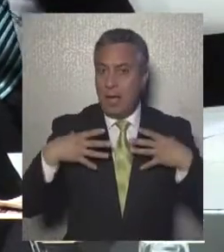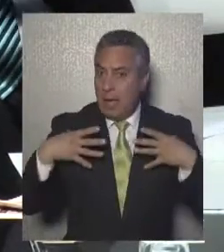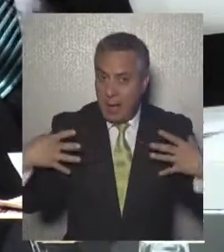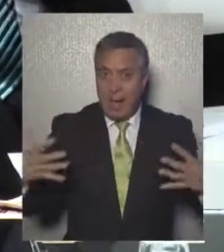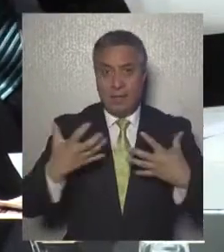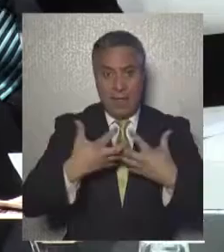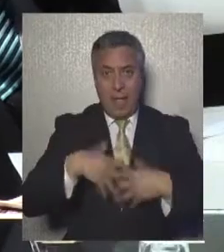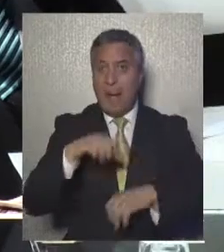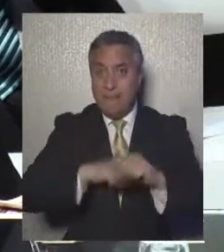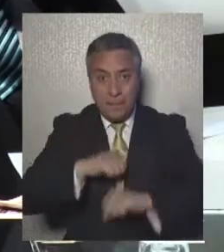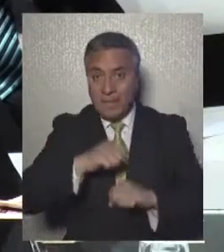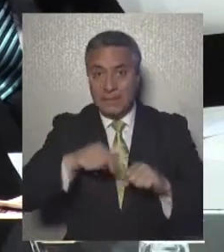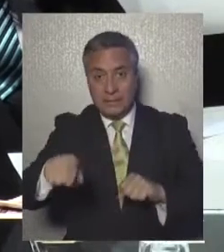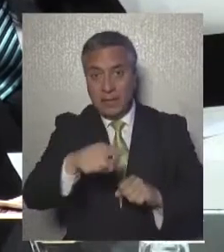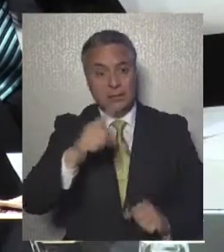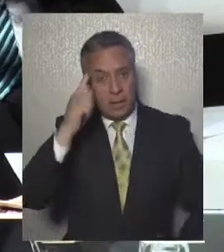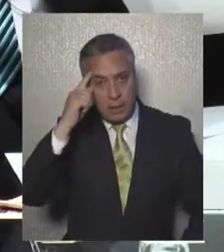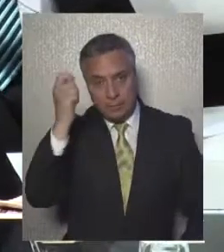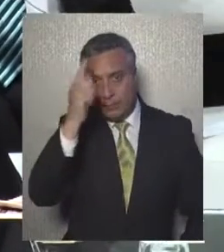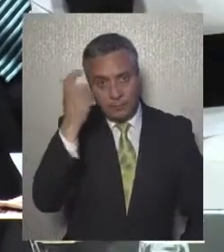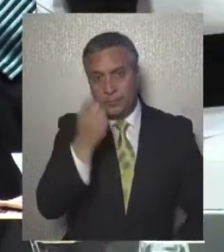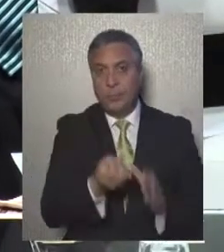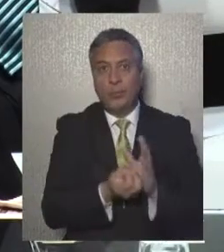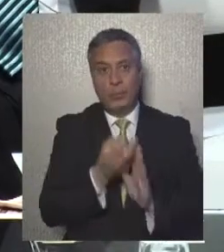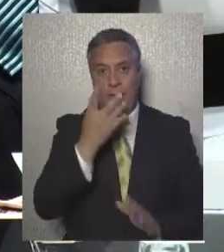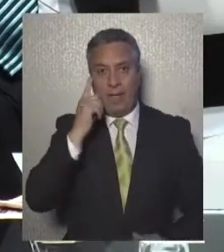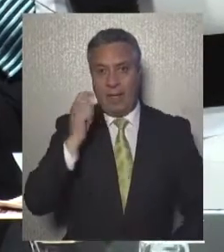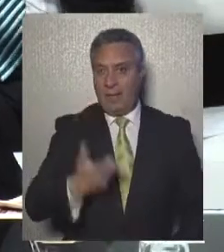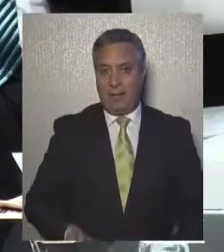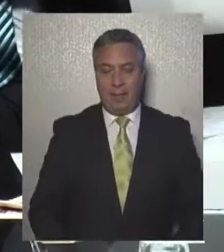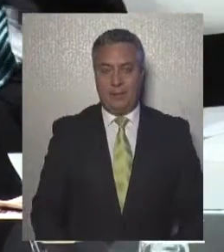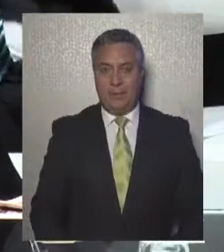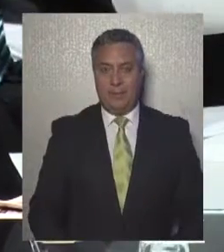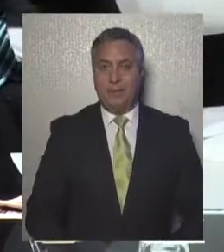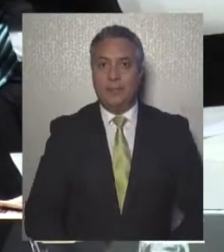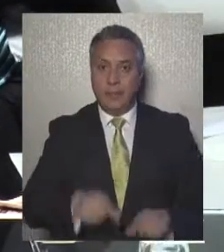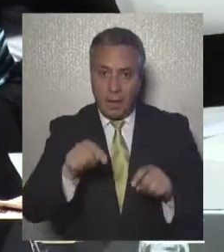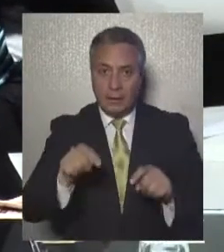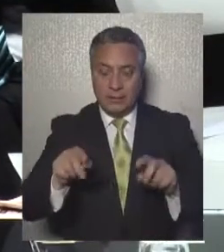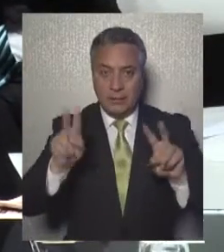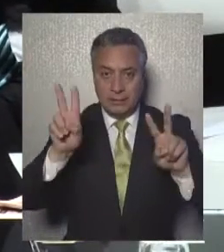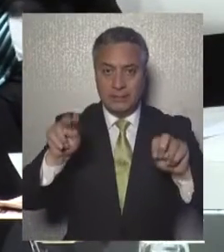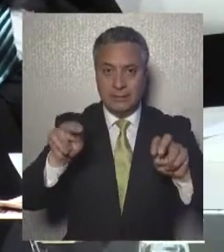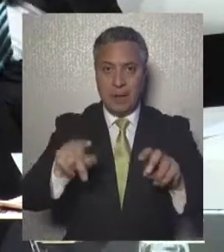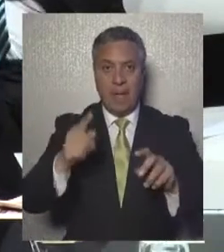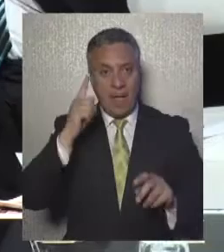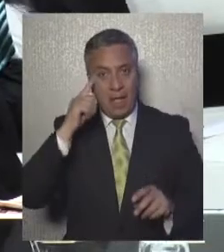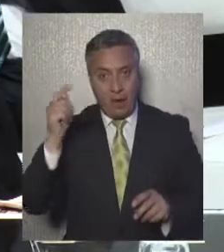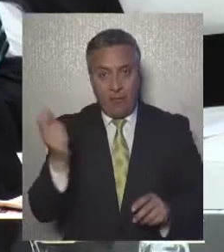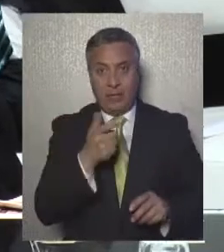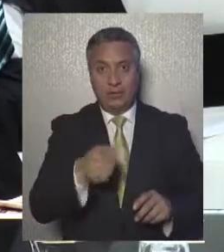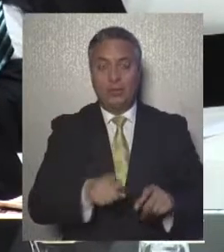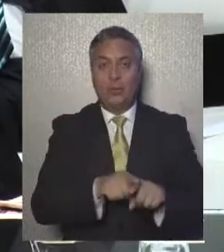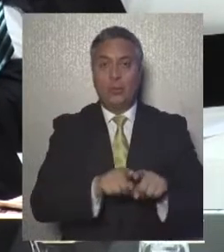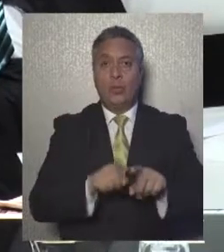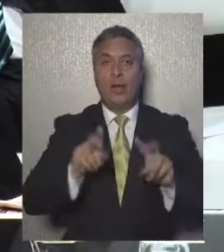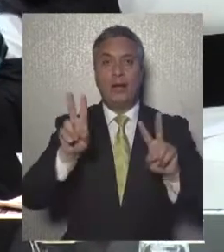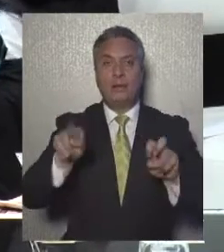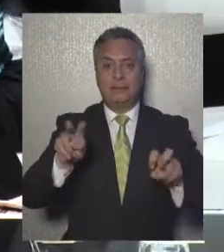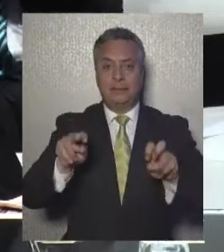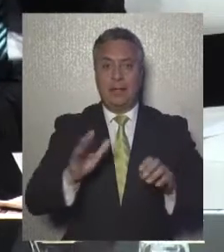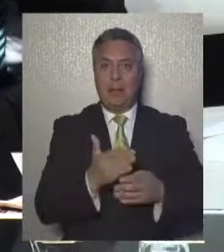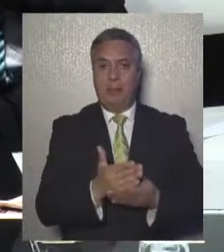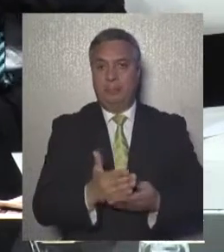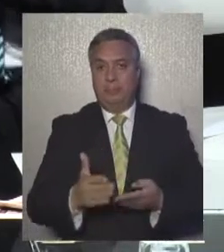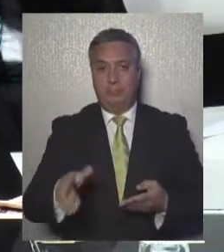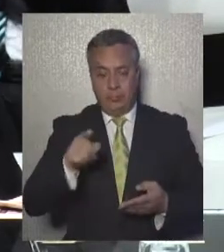proveedores innoven. Esto requiere que el tema de la innovación no sea un tema marginal de las empresas, y tenemos